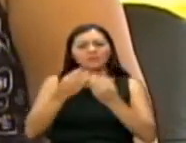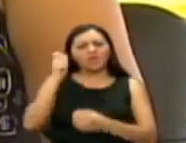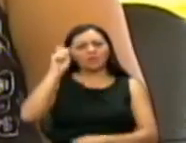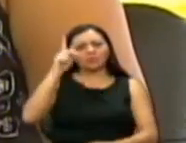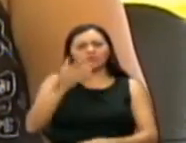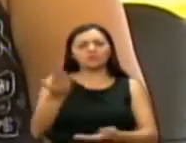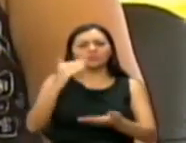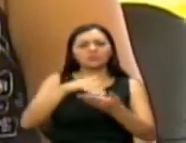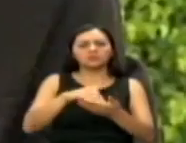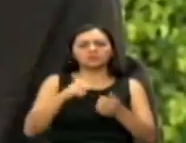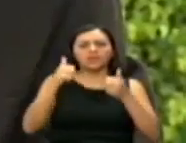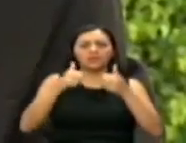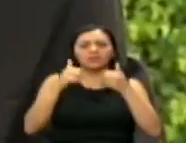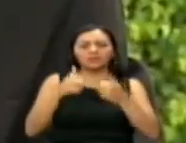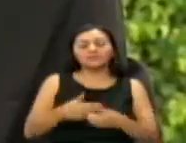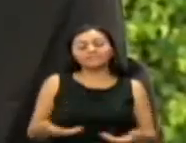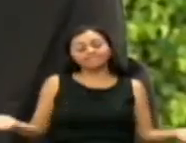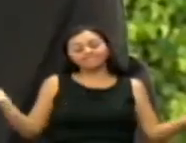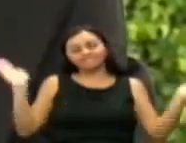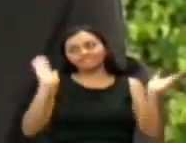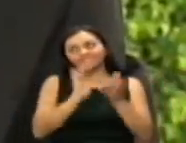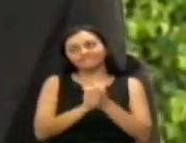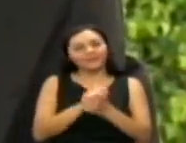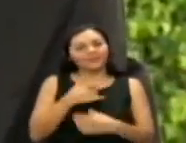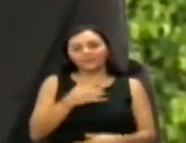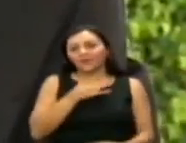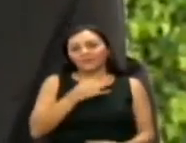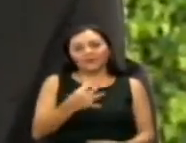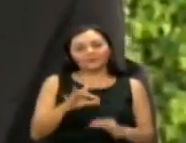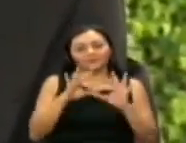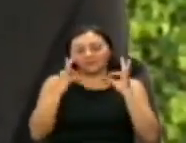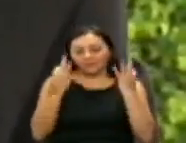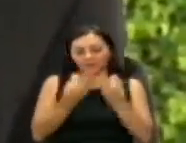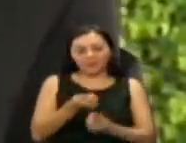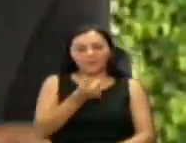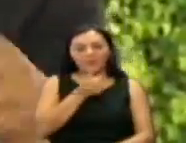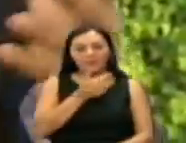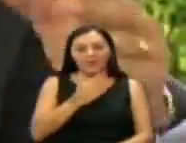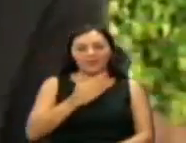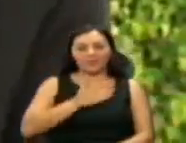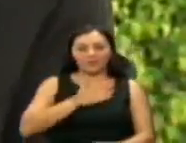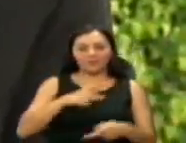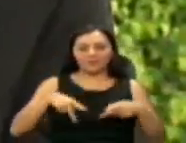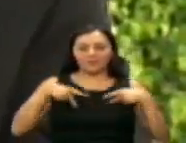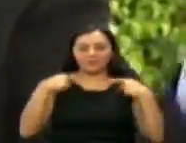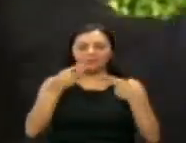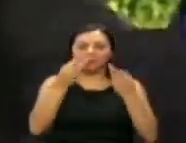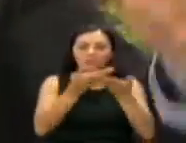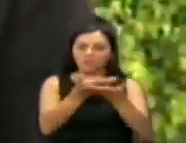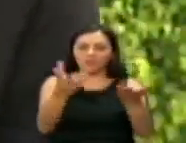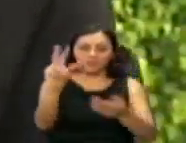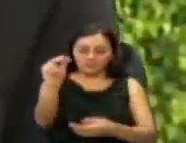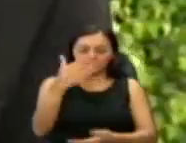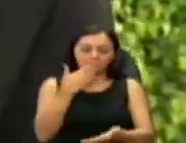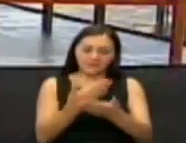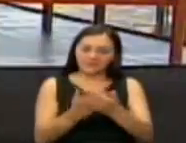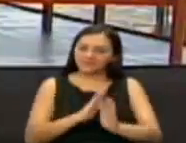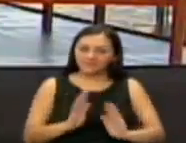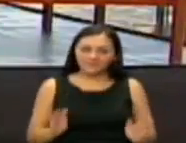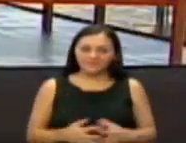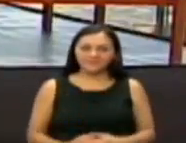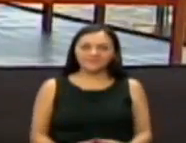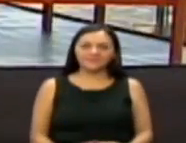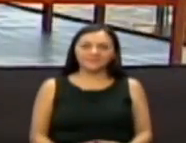una próxima presidencia? No acostumbro a comentar cuestiones familiares. Eso es vida privada, no es de interés público, mi querida Carla. Gracias,